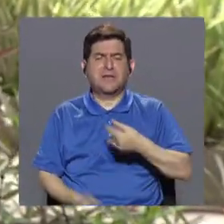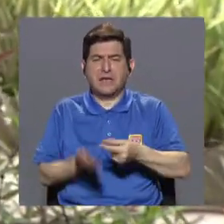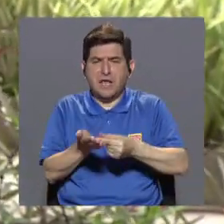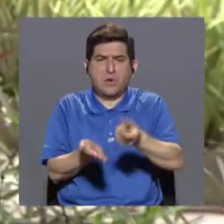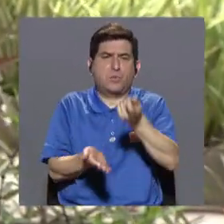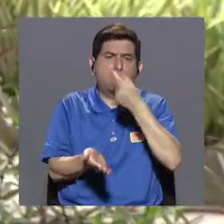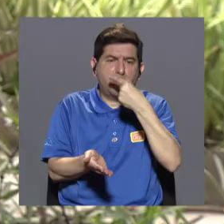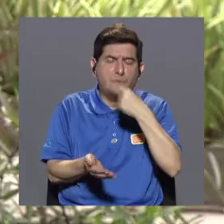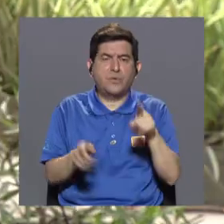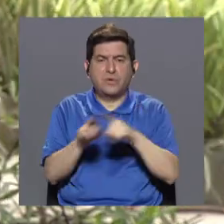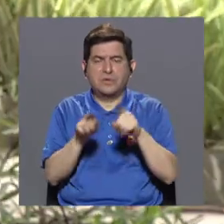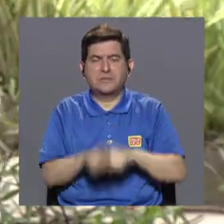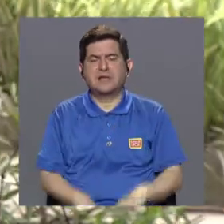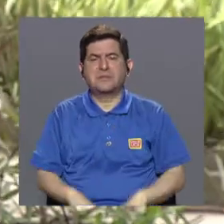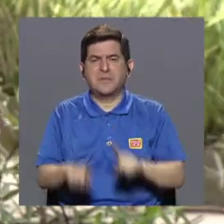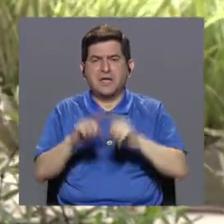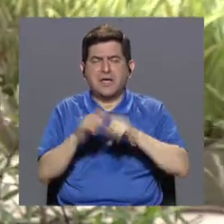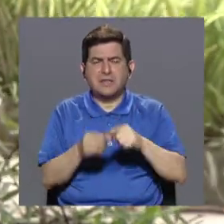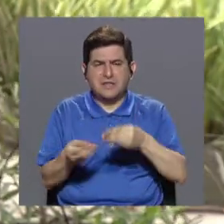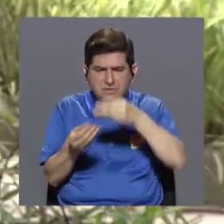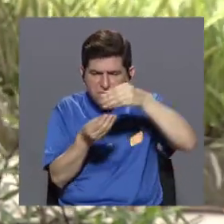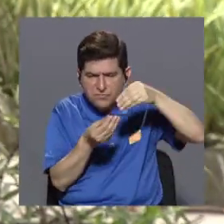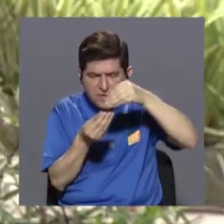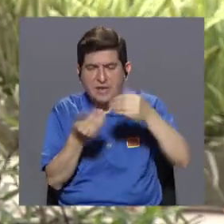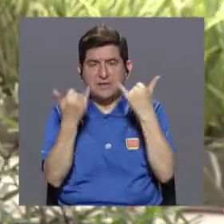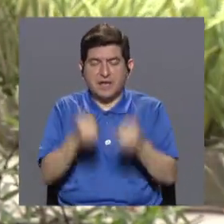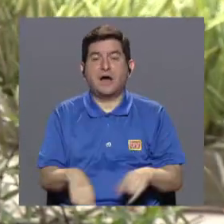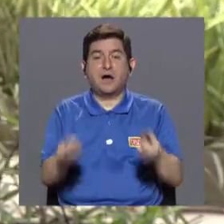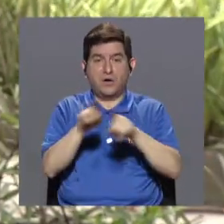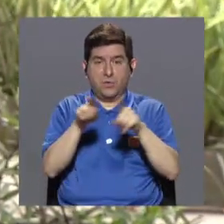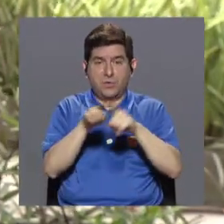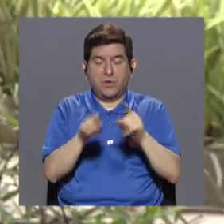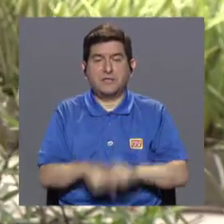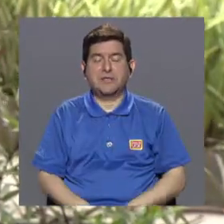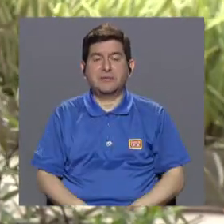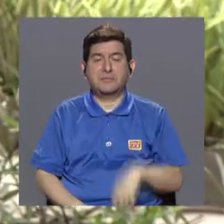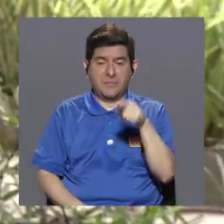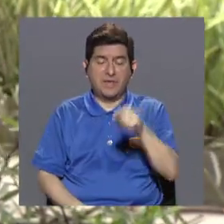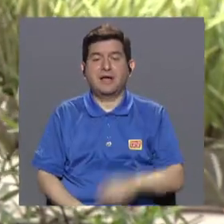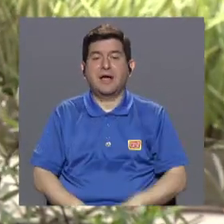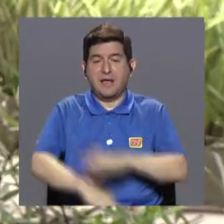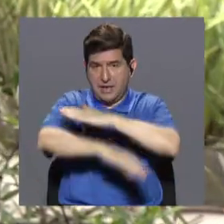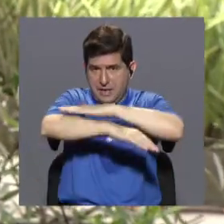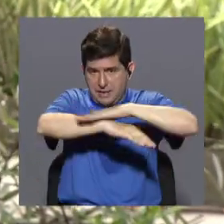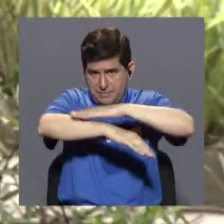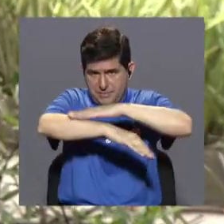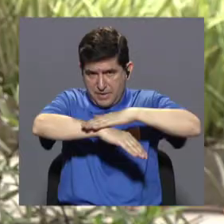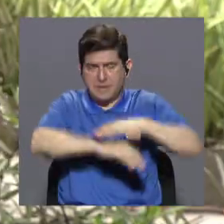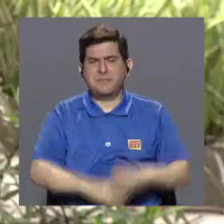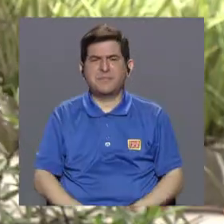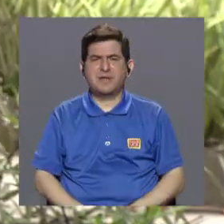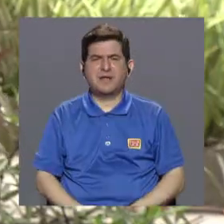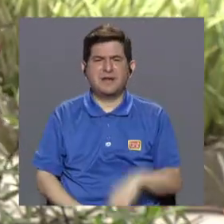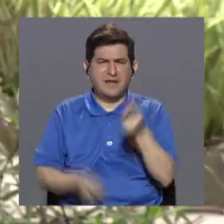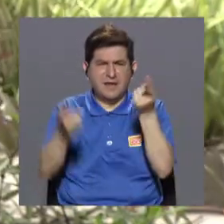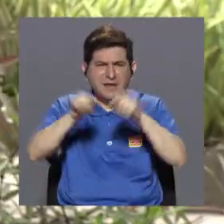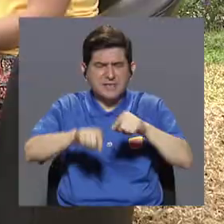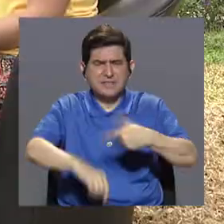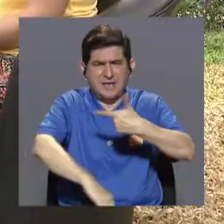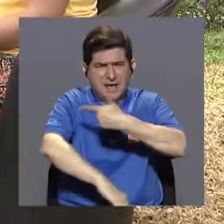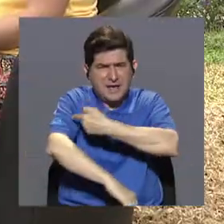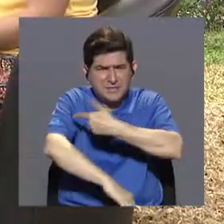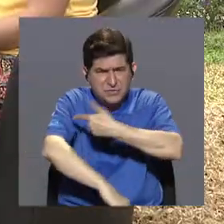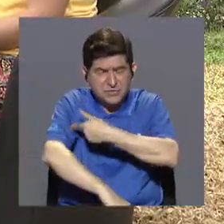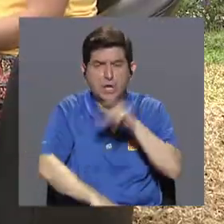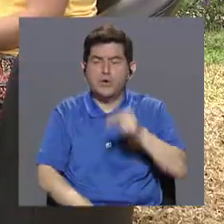en tabletas, hay en suspensión, hay ahora en ampollas también que podemos poner en piel. Entonces, ¿en suspensión sería